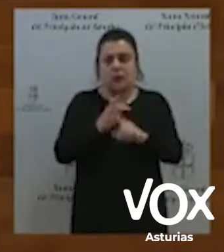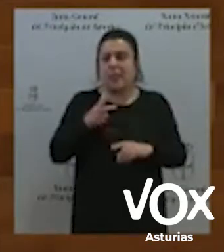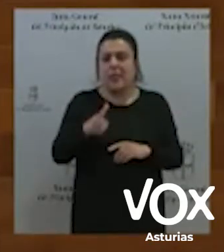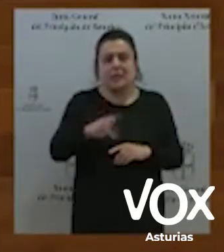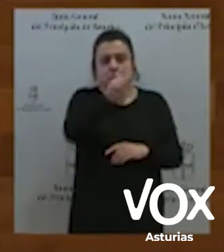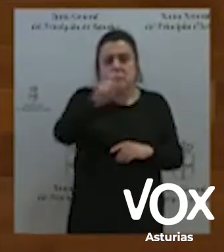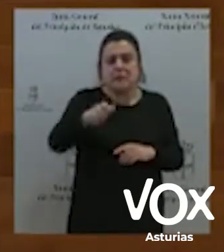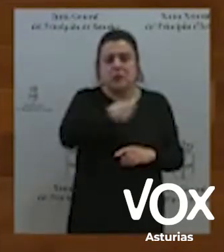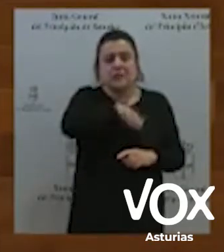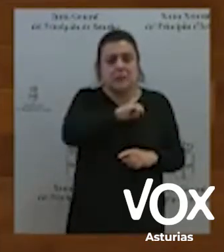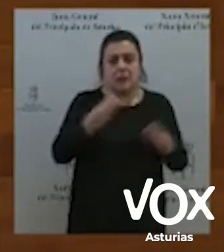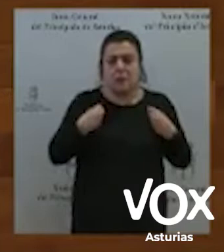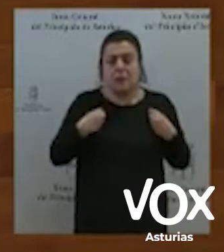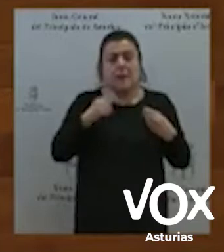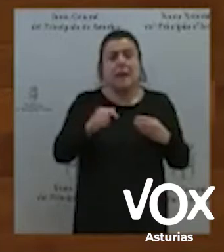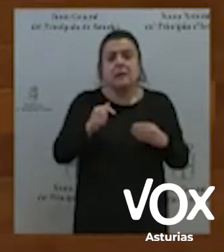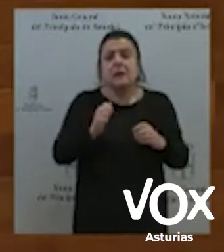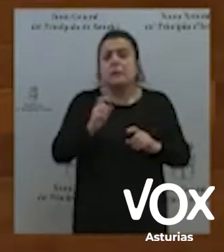país.